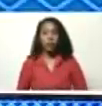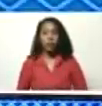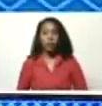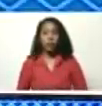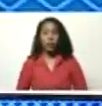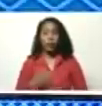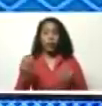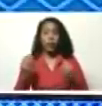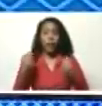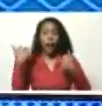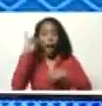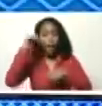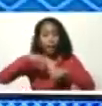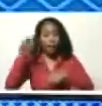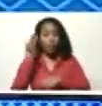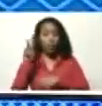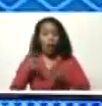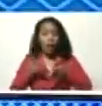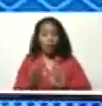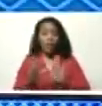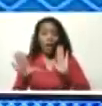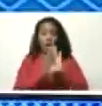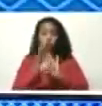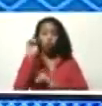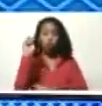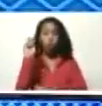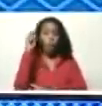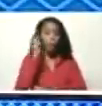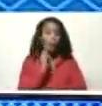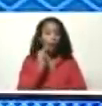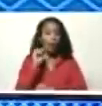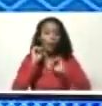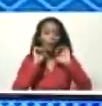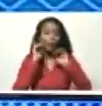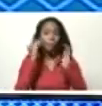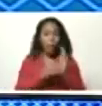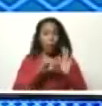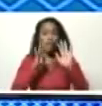existente en Venezuela, nacida de la Constitución Bolivariana del 99.